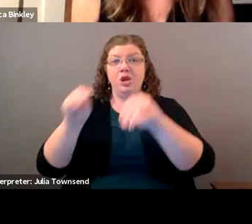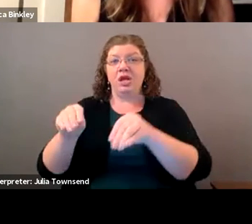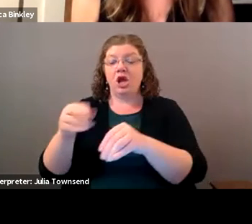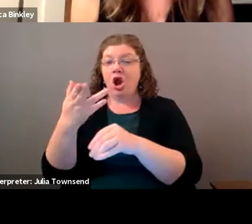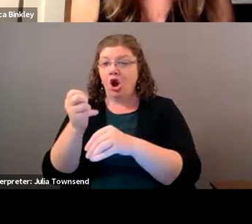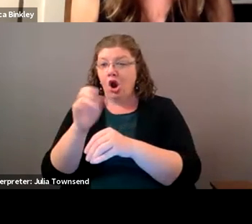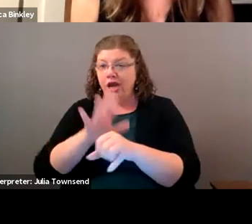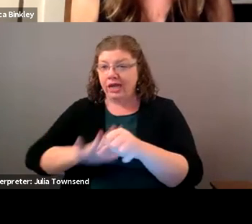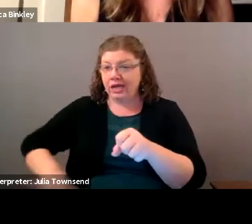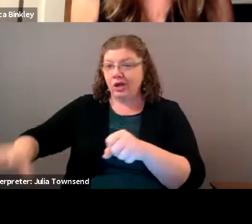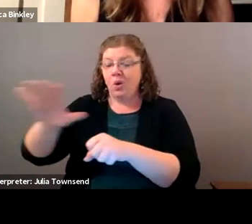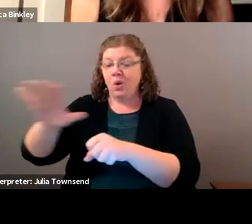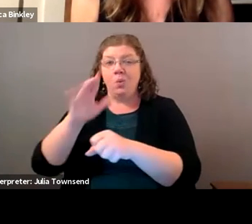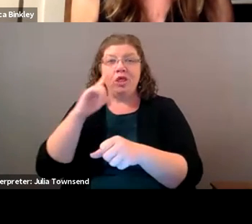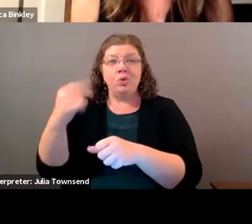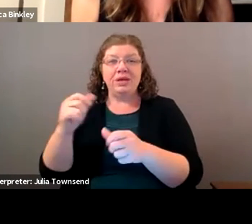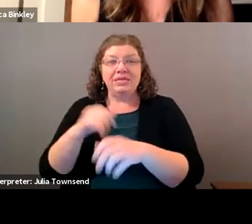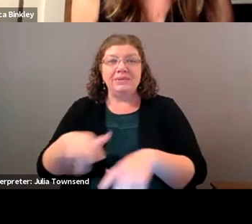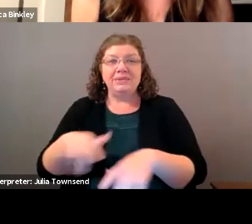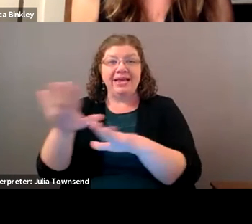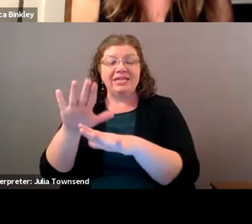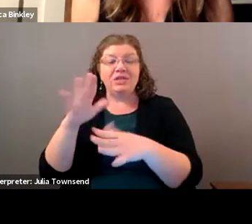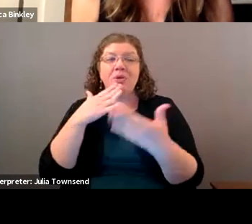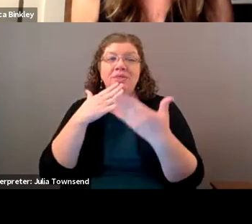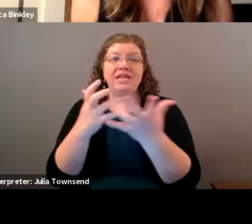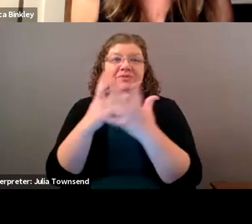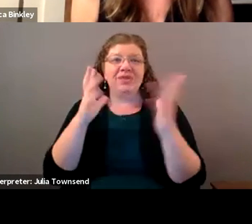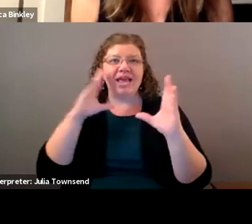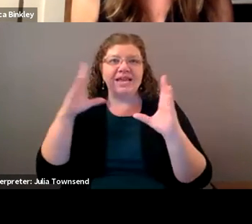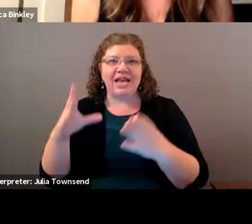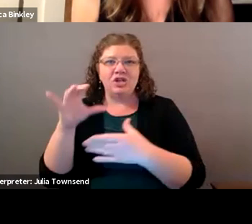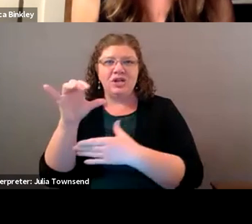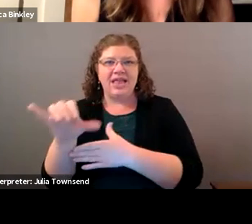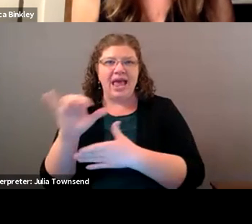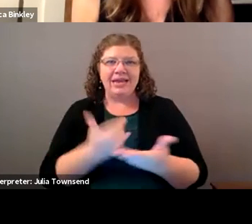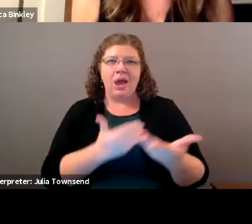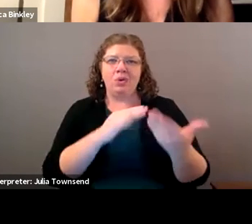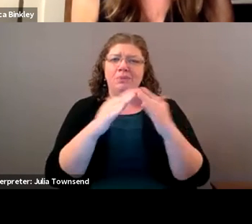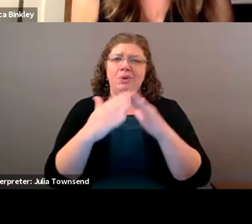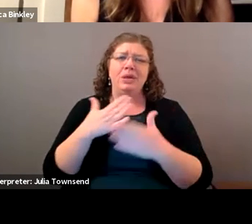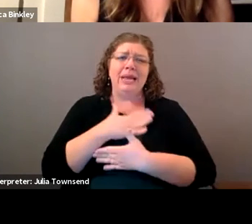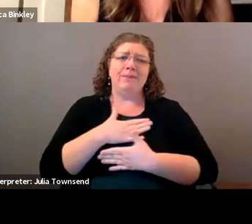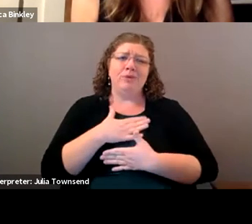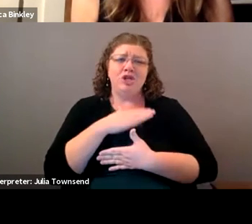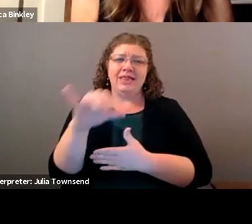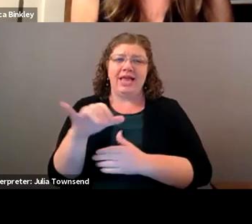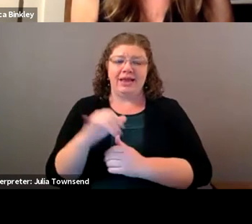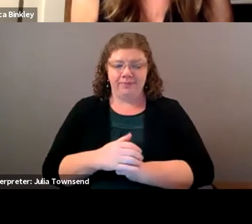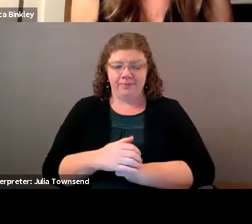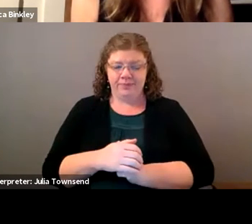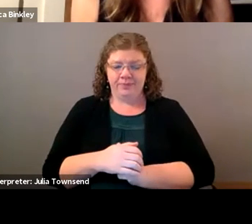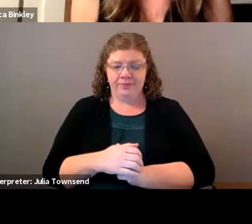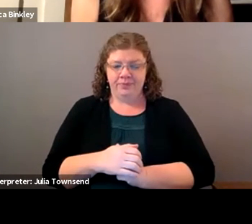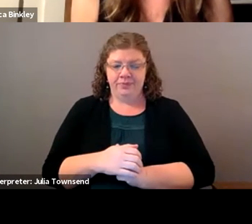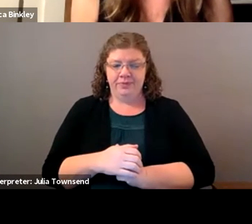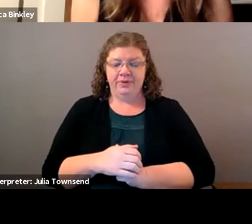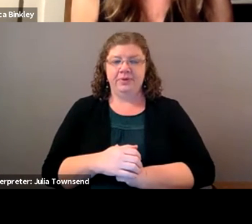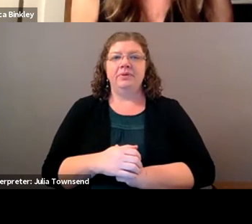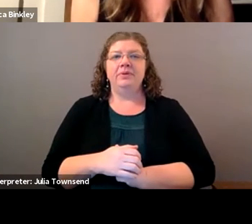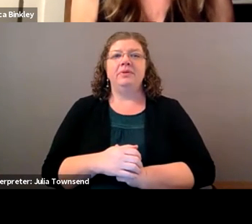ahí en esa vecindad. Y gracias por esta oportunidad, se lo agradecemos